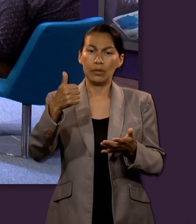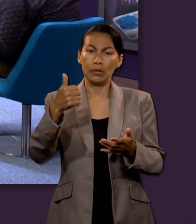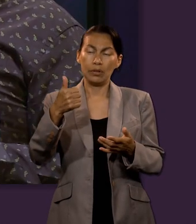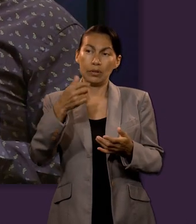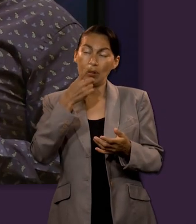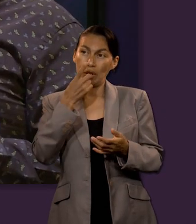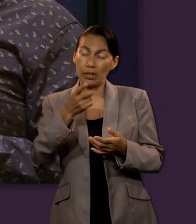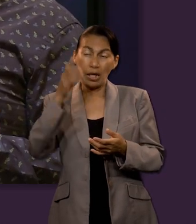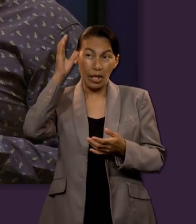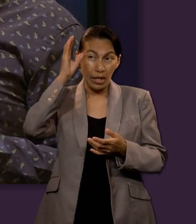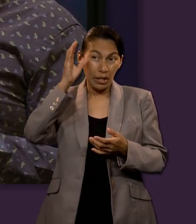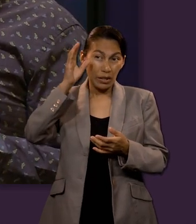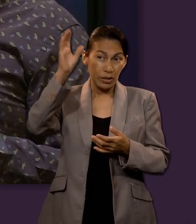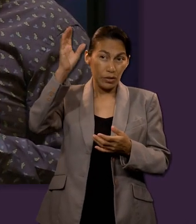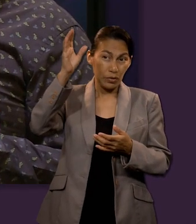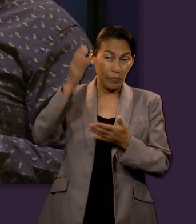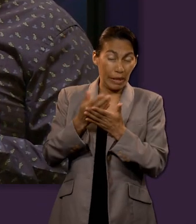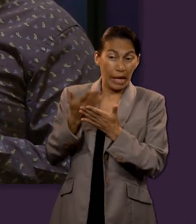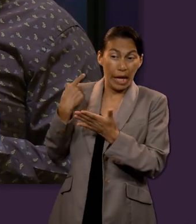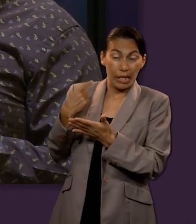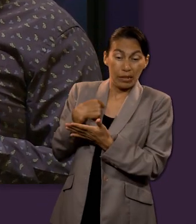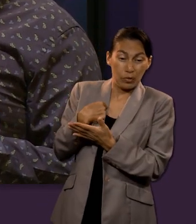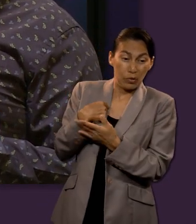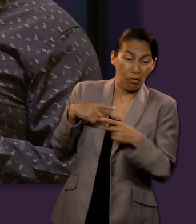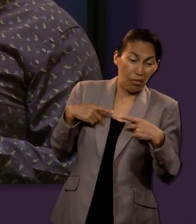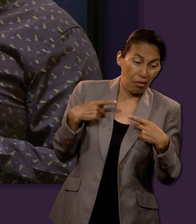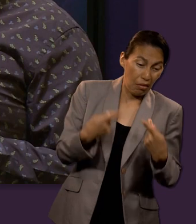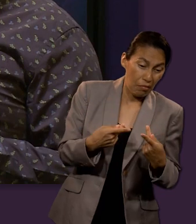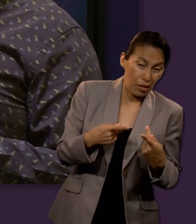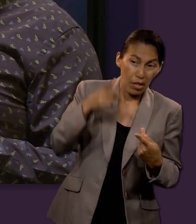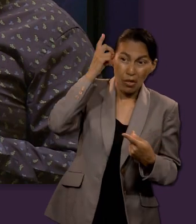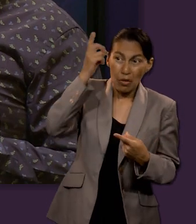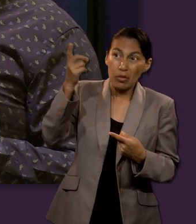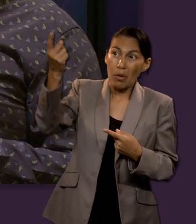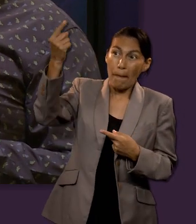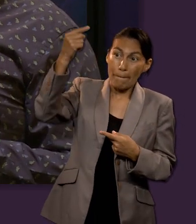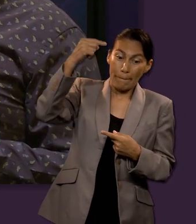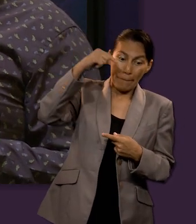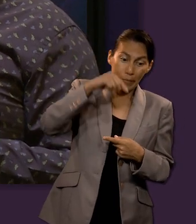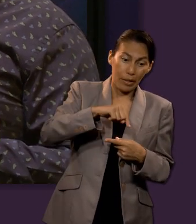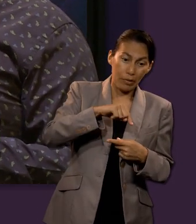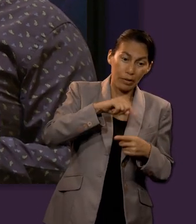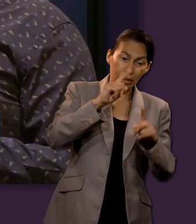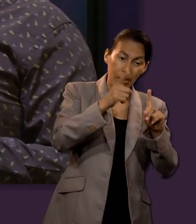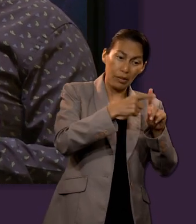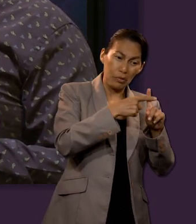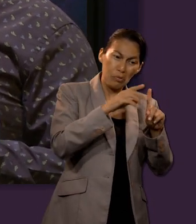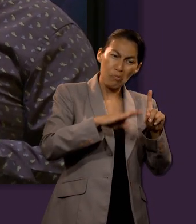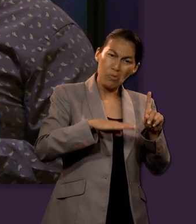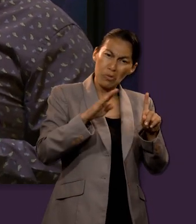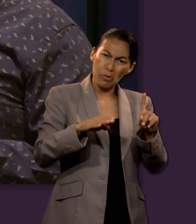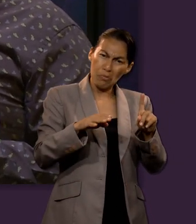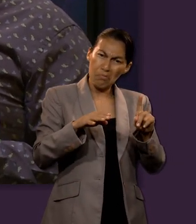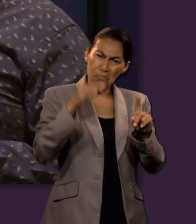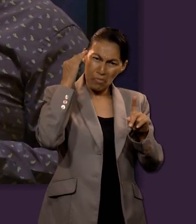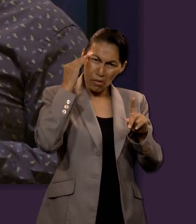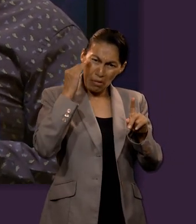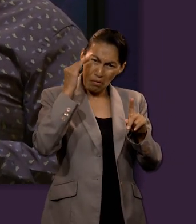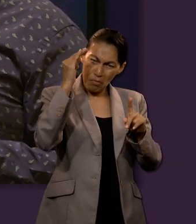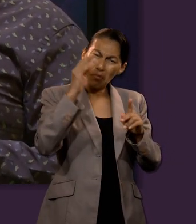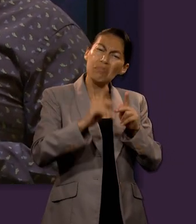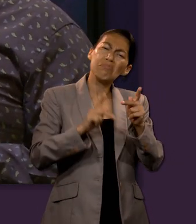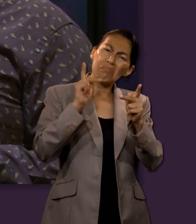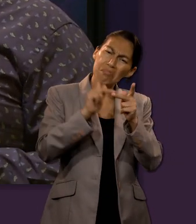cristo cuando aún éramos débiles a su tiempo murió por los impíos hace referencia al tiempo como algo que